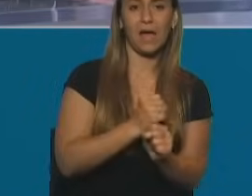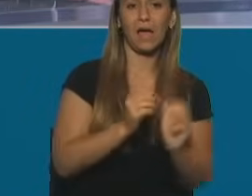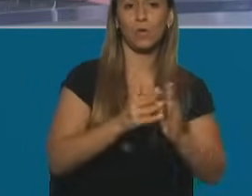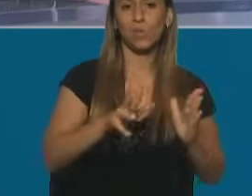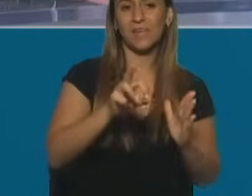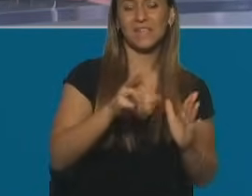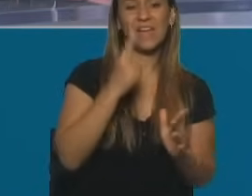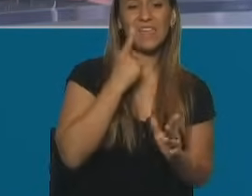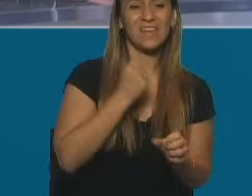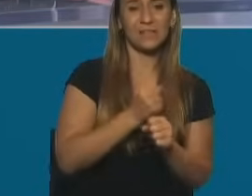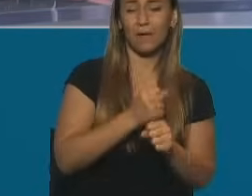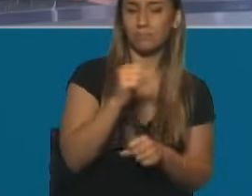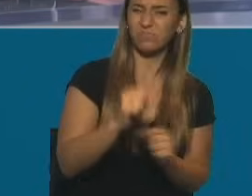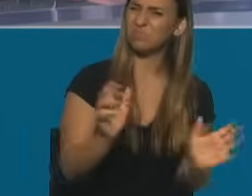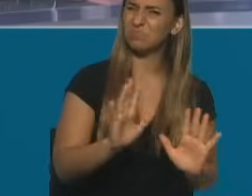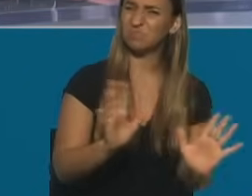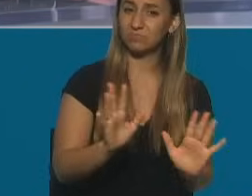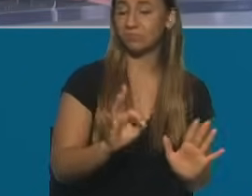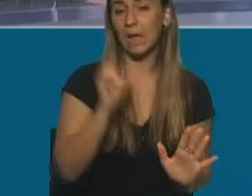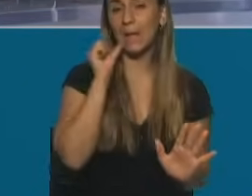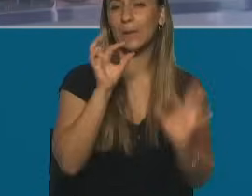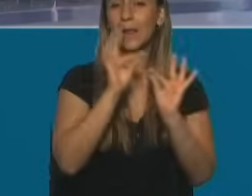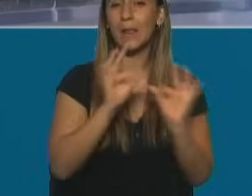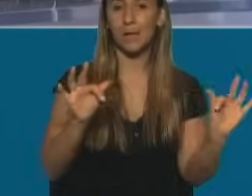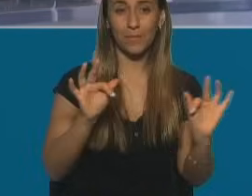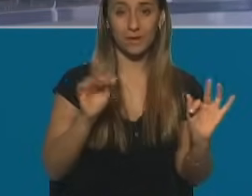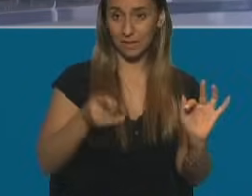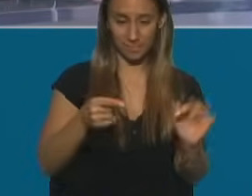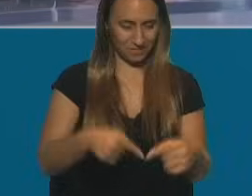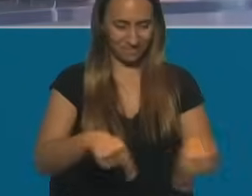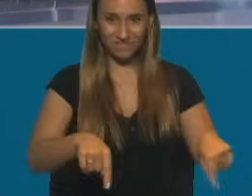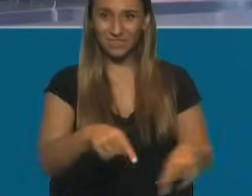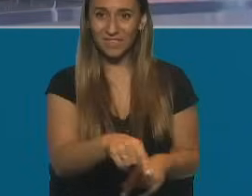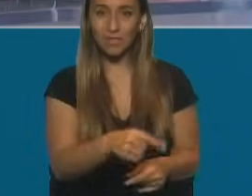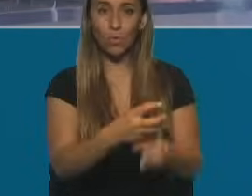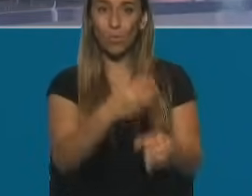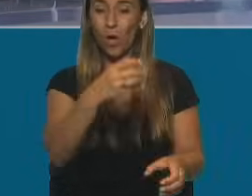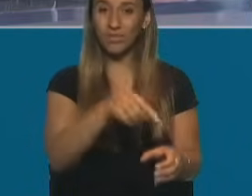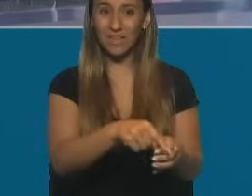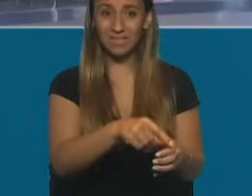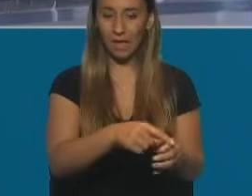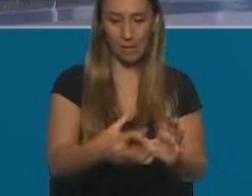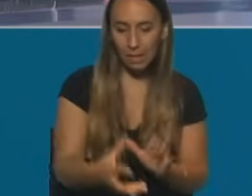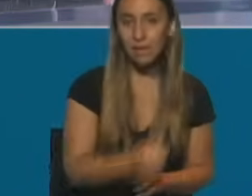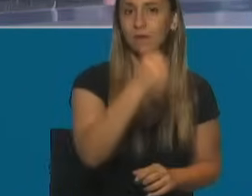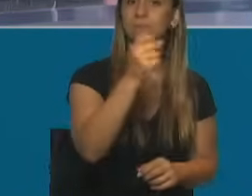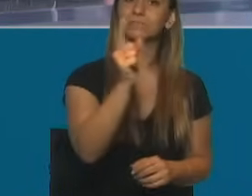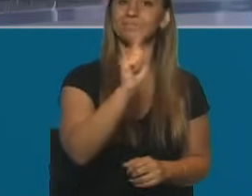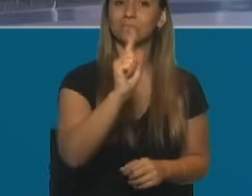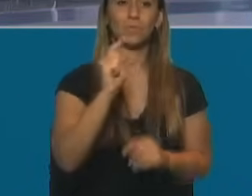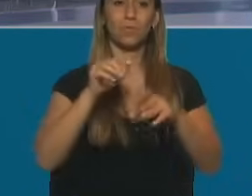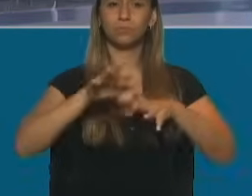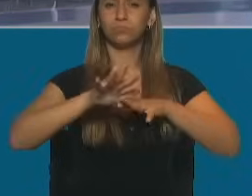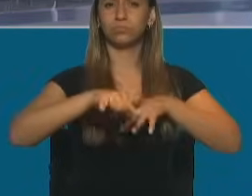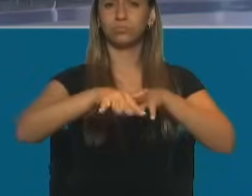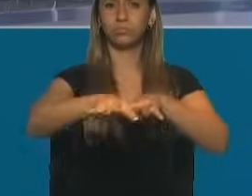la presunción, porque el elemento central no fue secuestrado, imagínense que esto ocurrió en plena caravana, en principio lo que se le